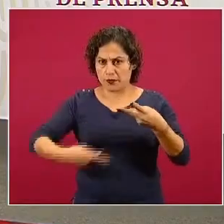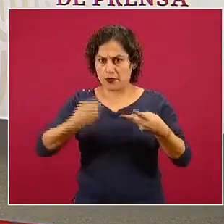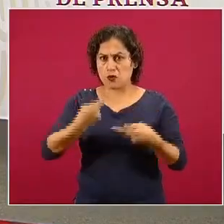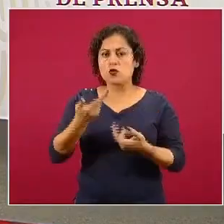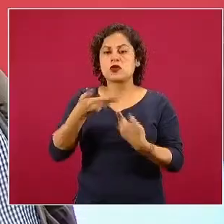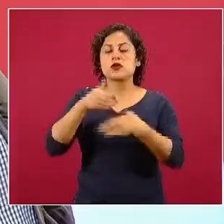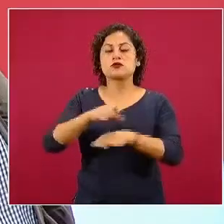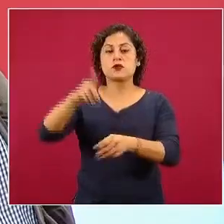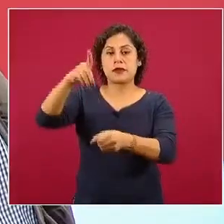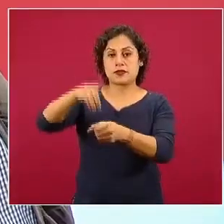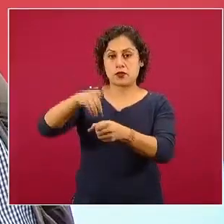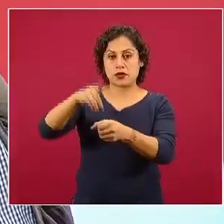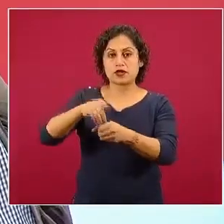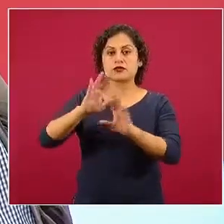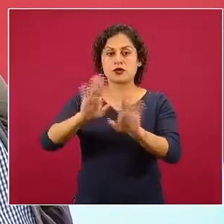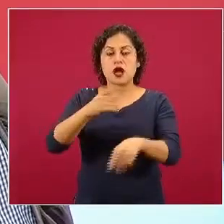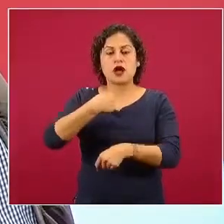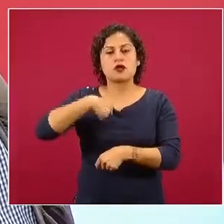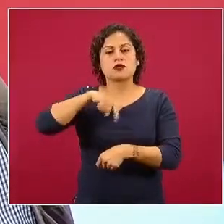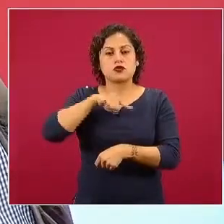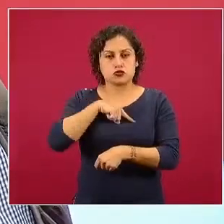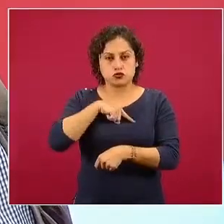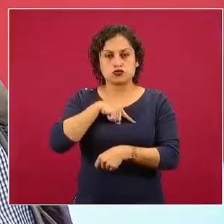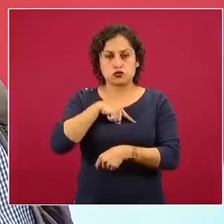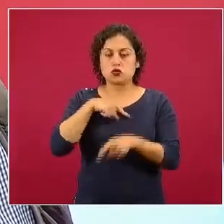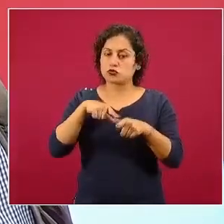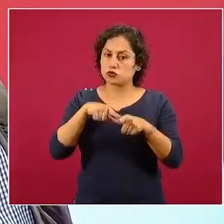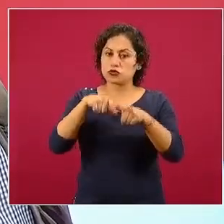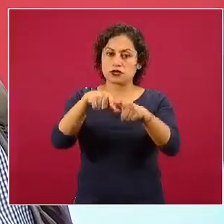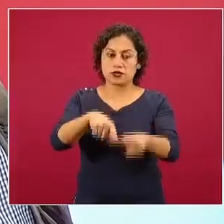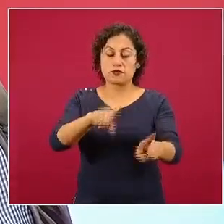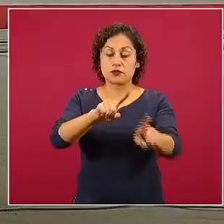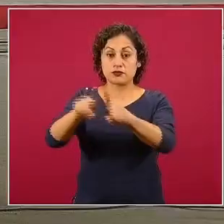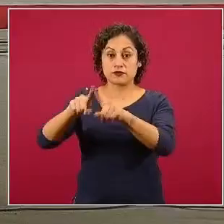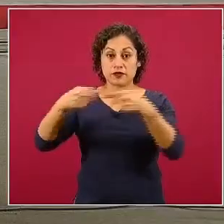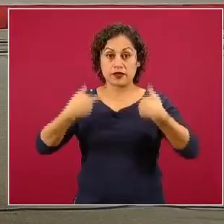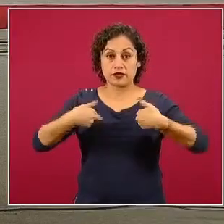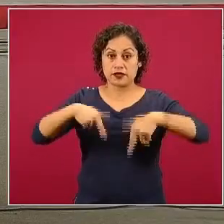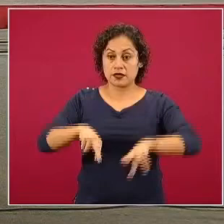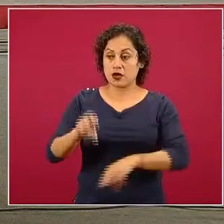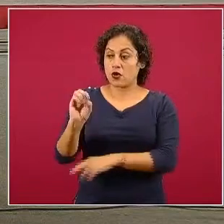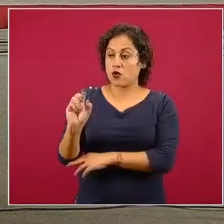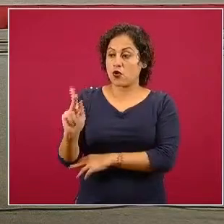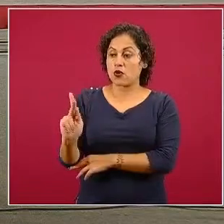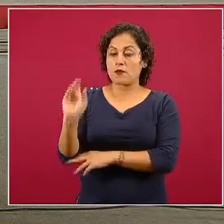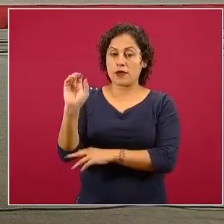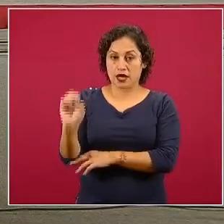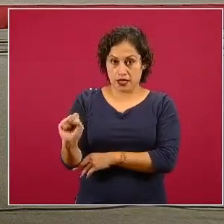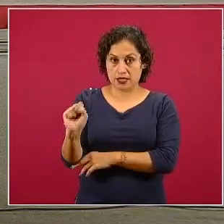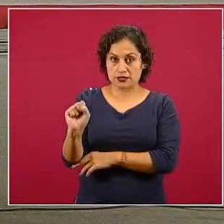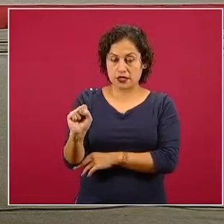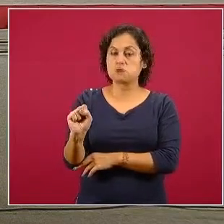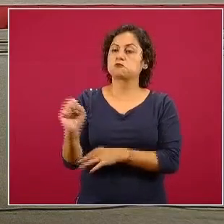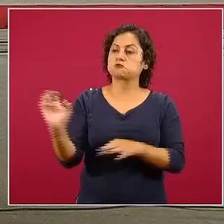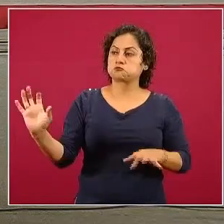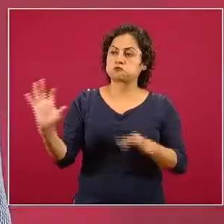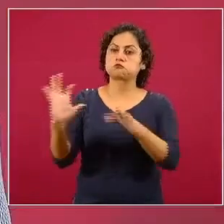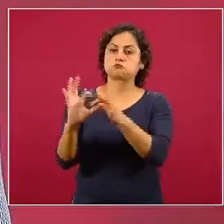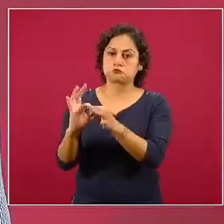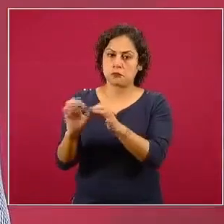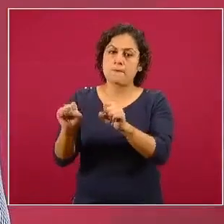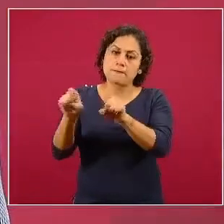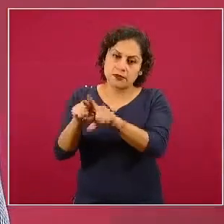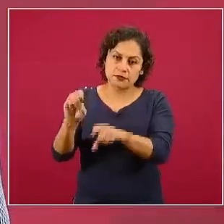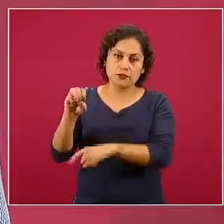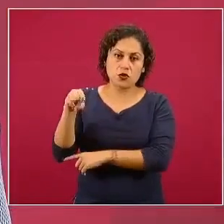en seguimiento puntual, nosotros con los representantes de la Organización Panamericana de la Salud y por lo tanto de la OMS en